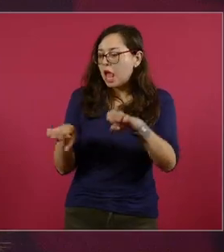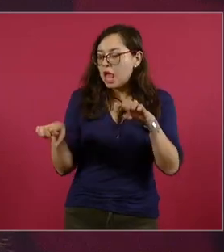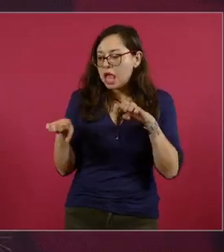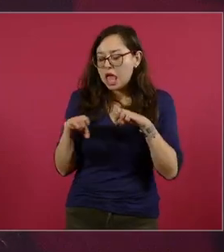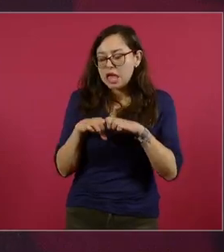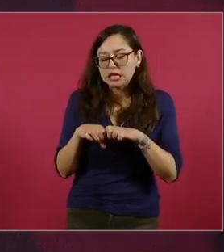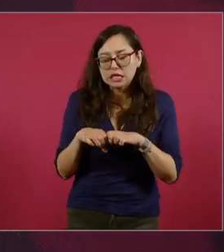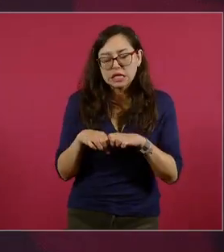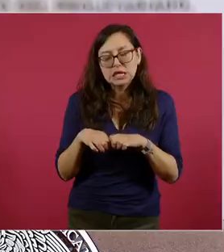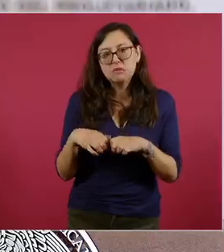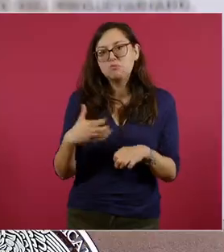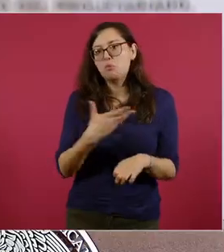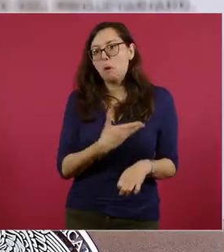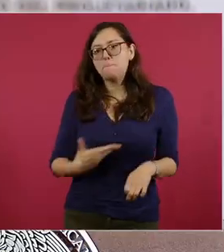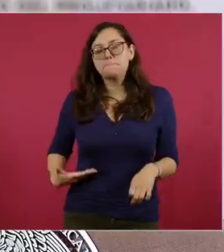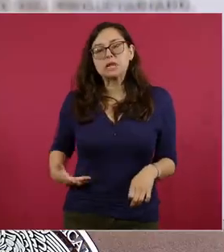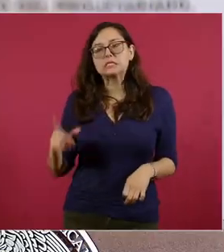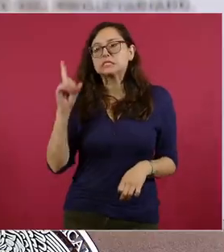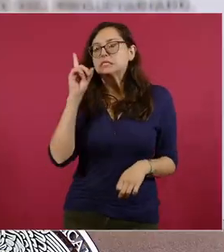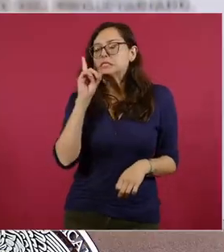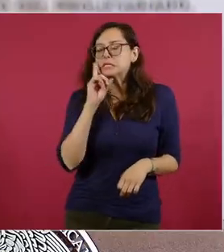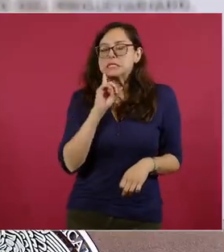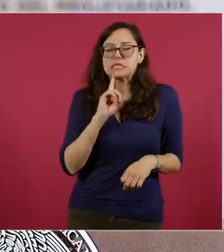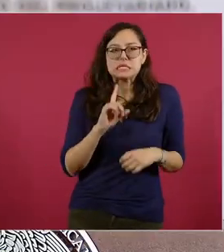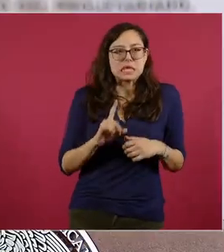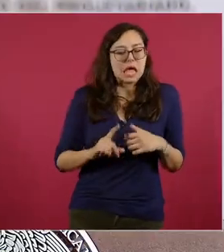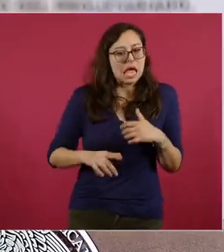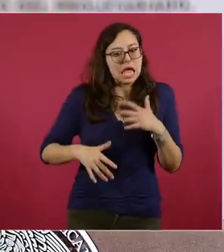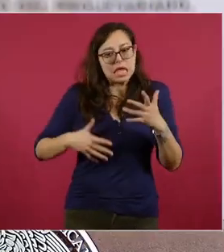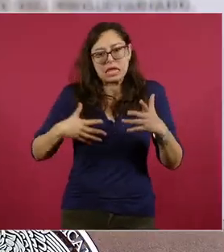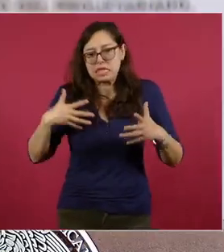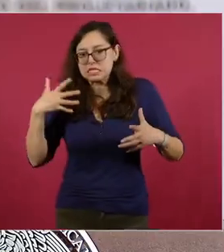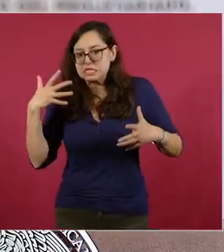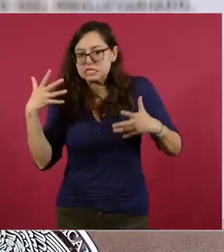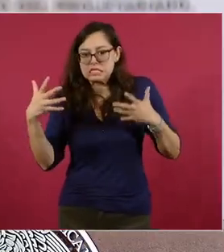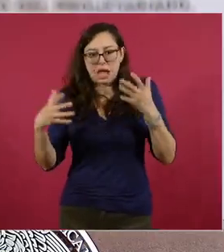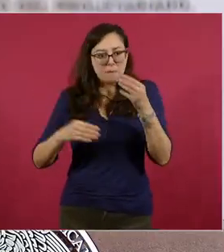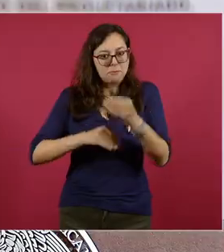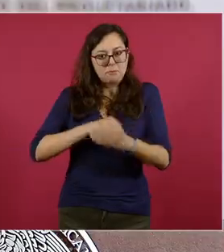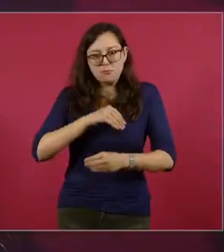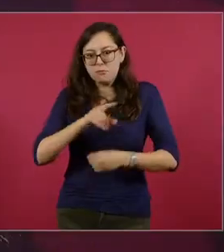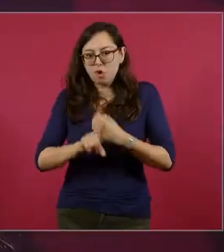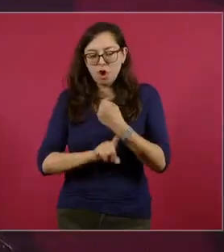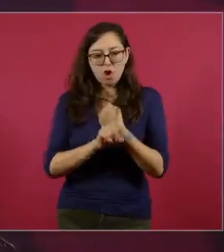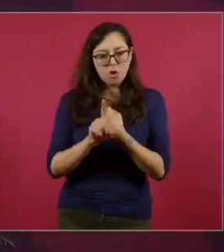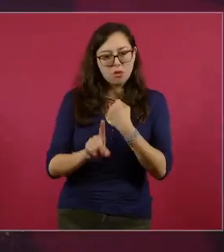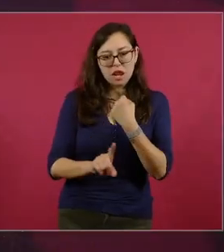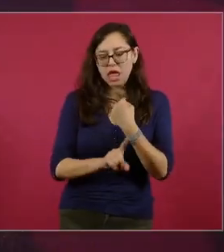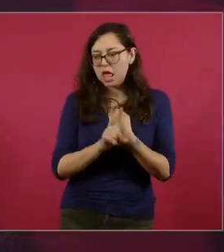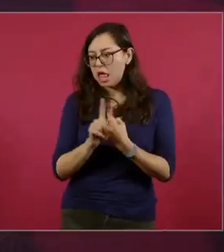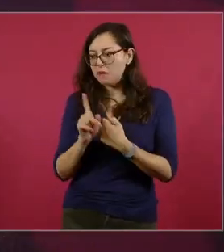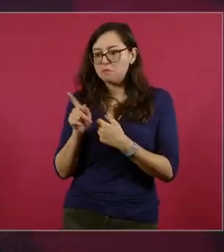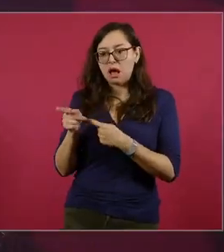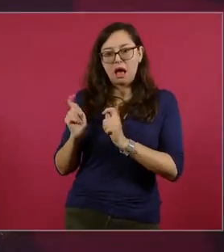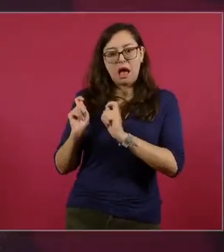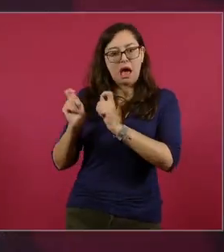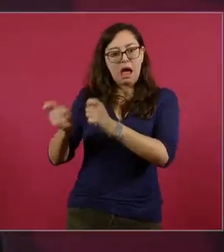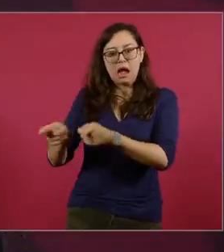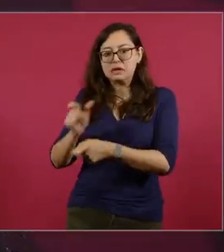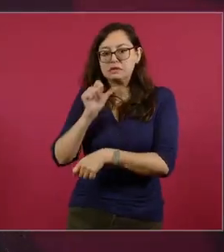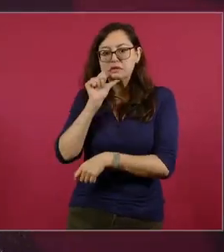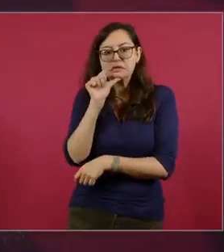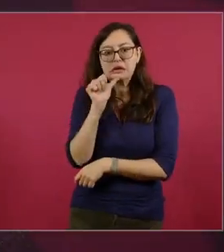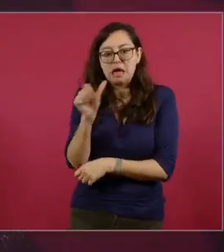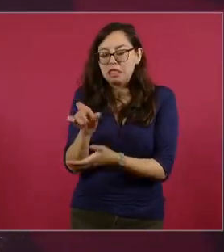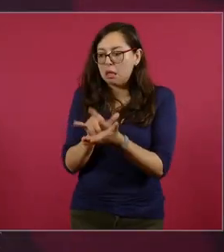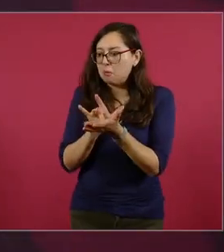cercano de la dignataria electa, Ramírez de la O no asumiría el cargo. Pero esto es falso. Sin embargo, medios de